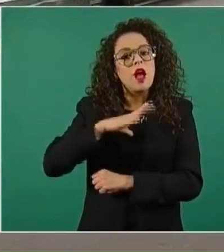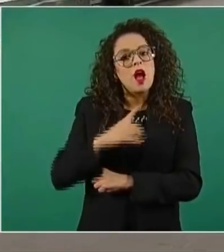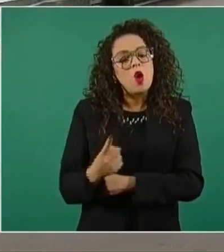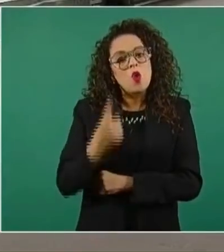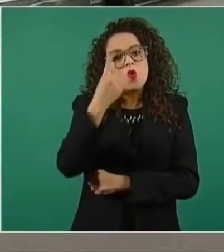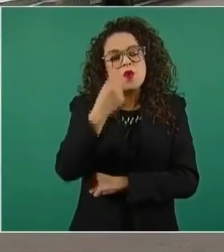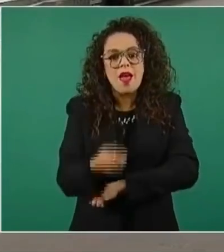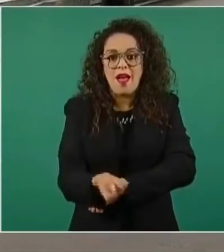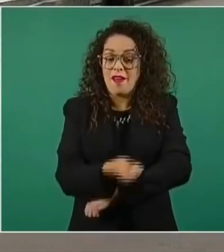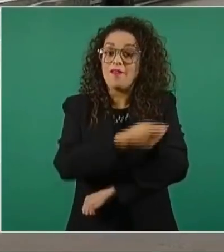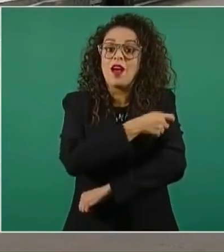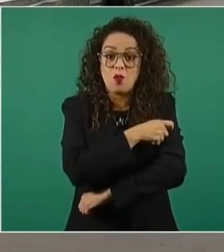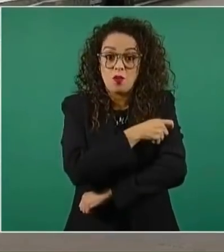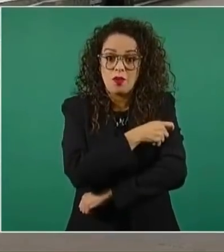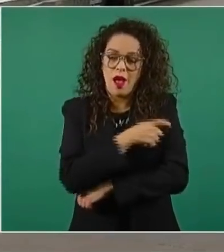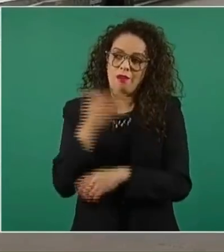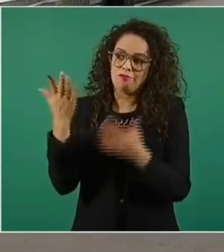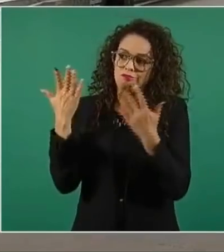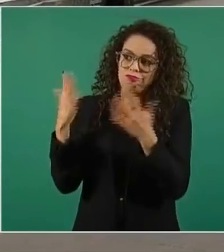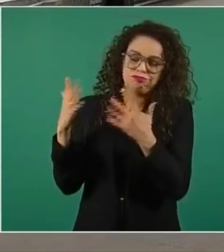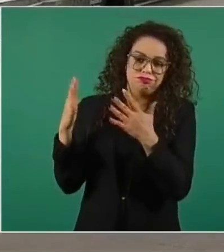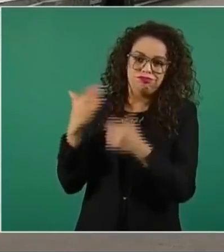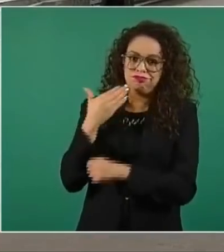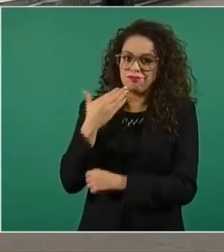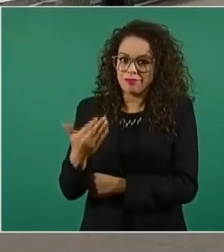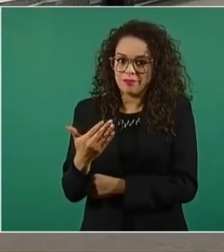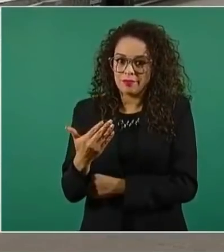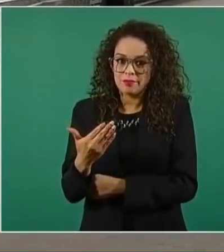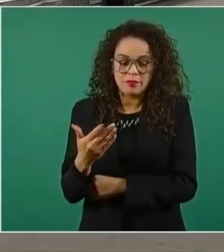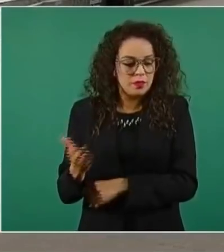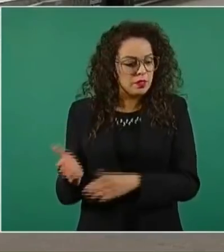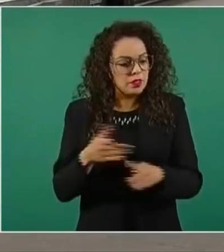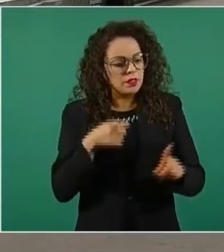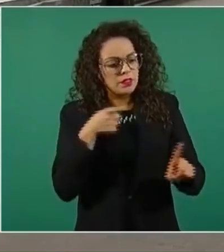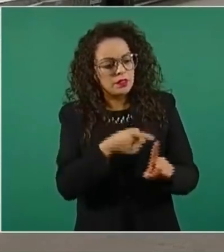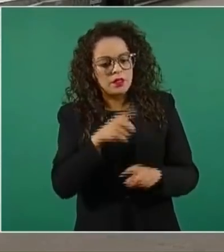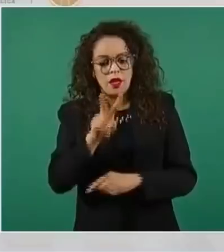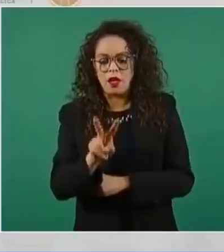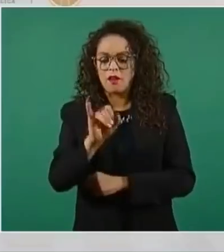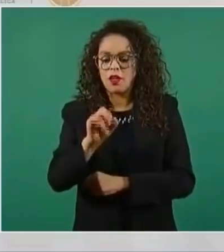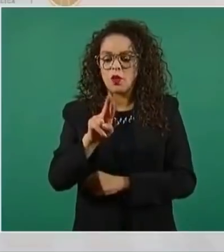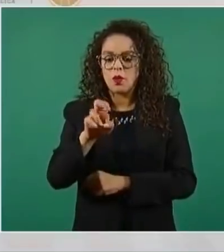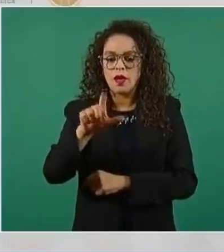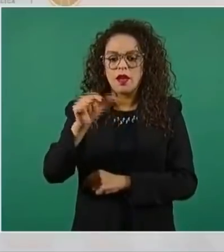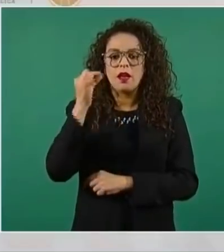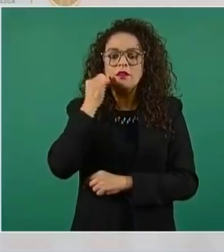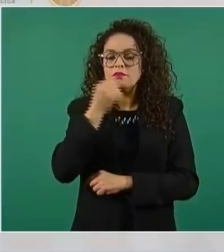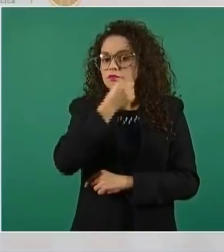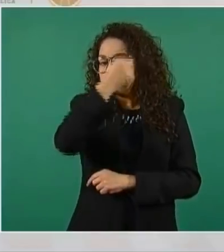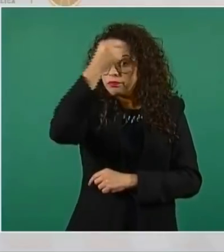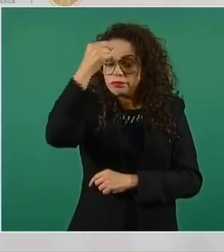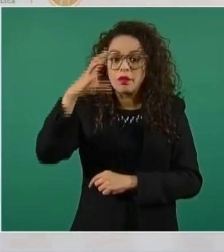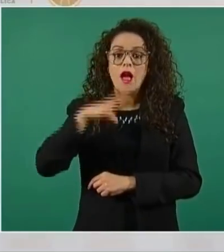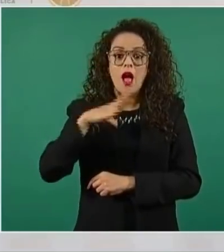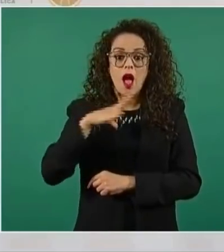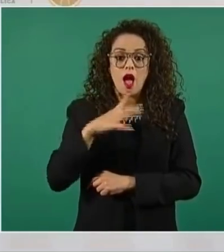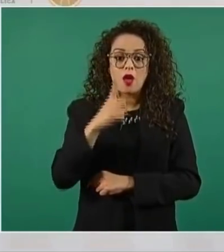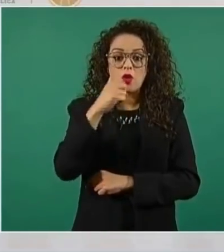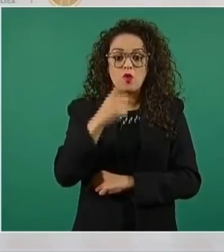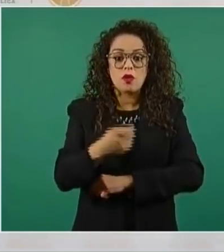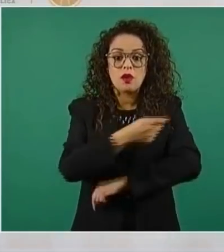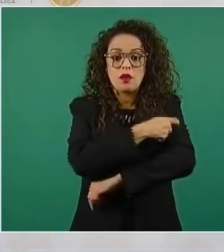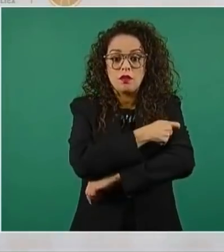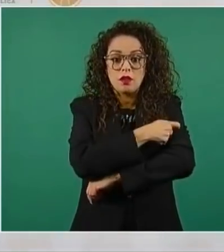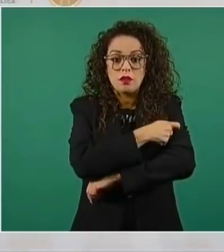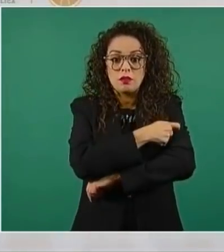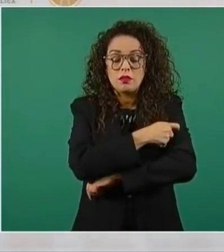Y en el caso de la viruela, se tuvo una vacuna casi